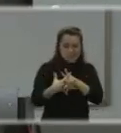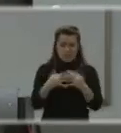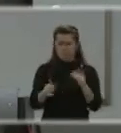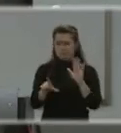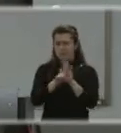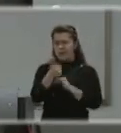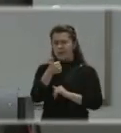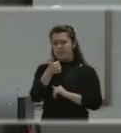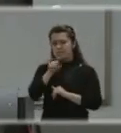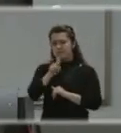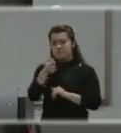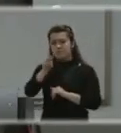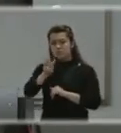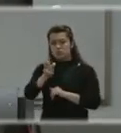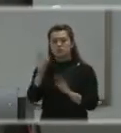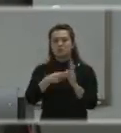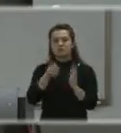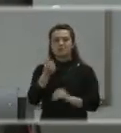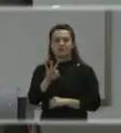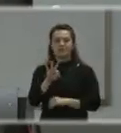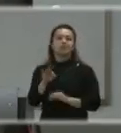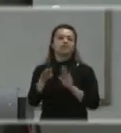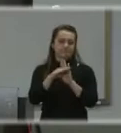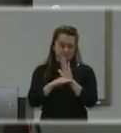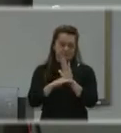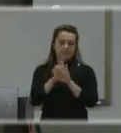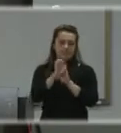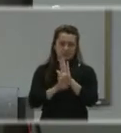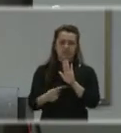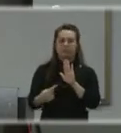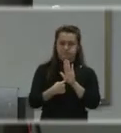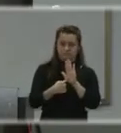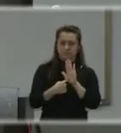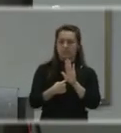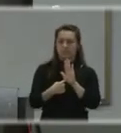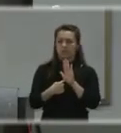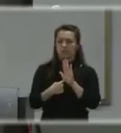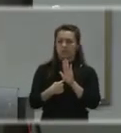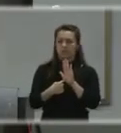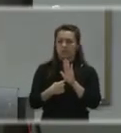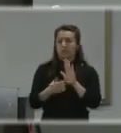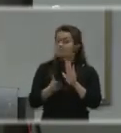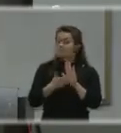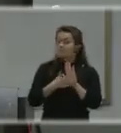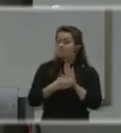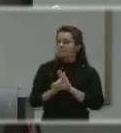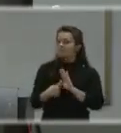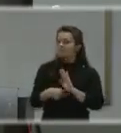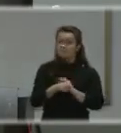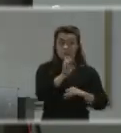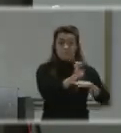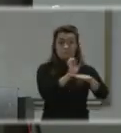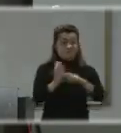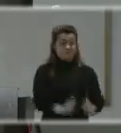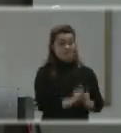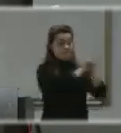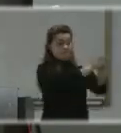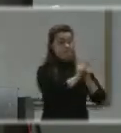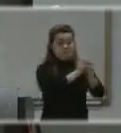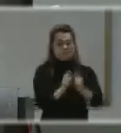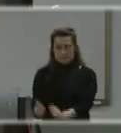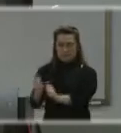ley 1618 del 2013, que es una ley estatutaria que pone en cabeza de diferentes entidades del Estado